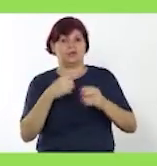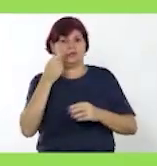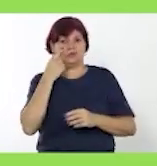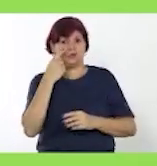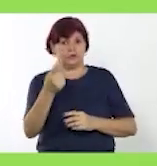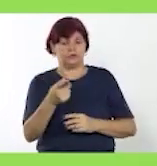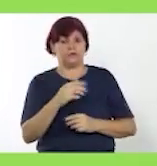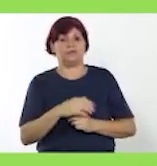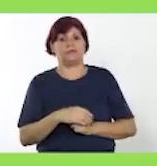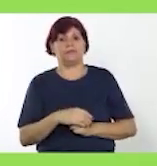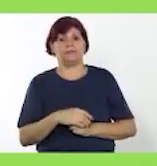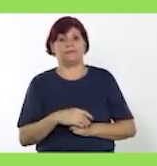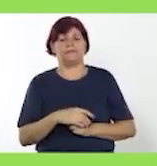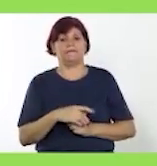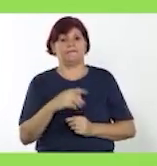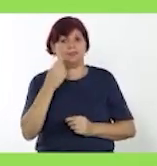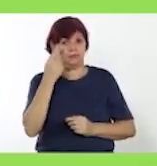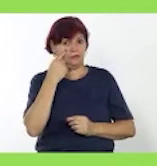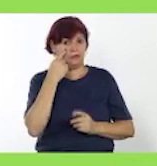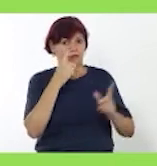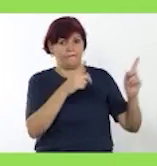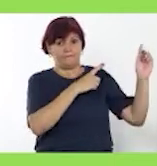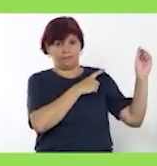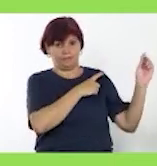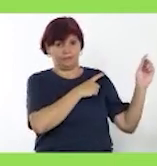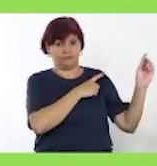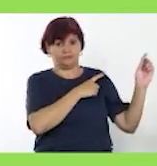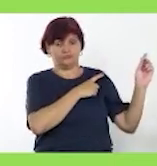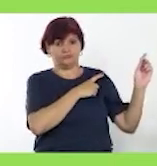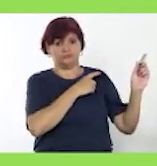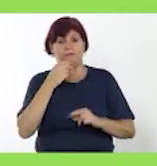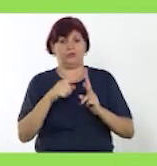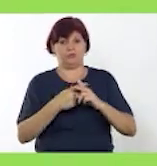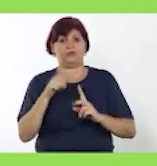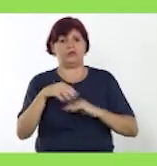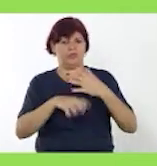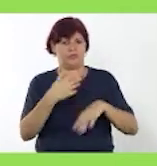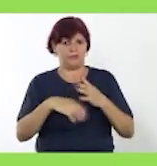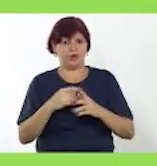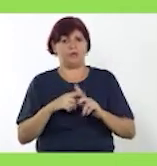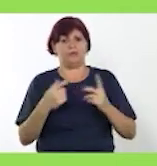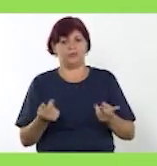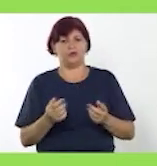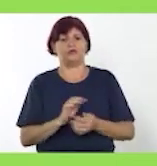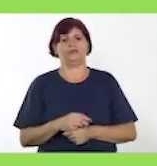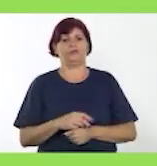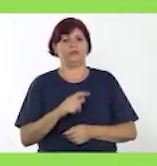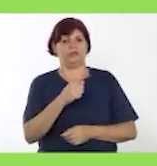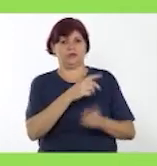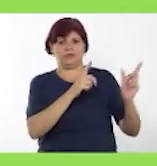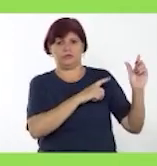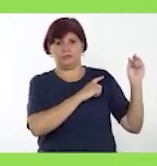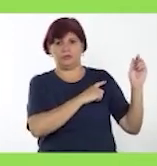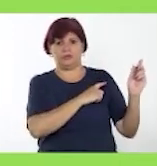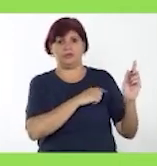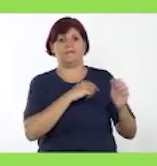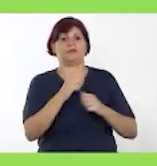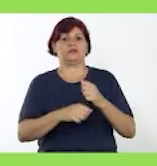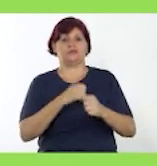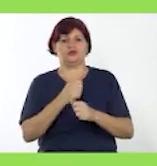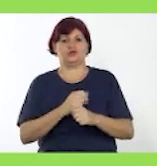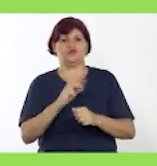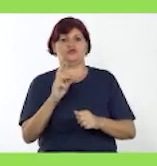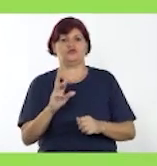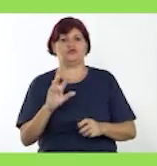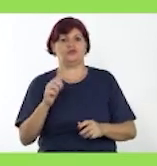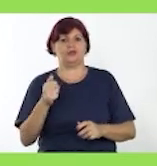viendo, automáticamente, como ustedes están mirando ahí, ya podemos resolver nuestro problema a partir del uso de la